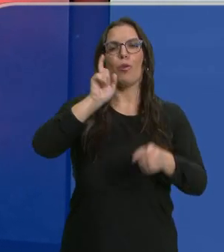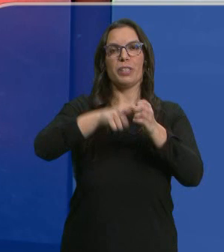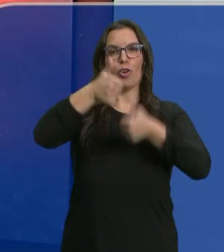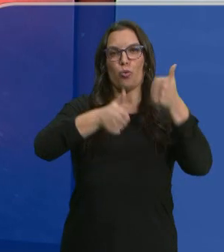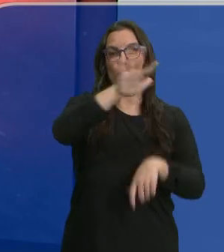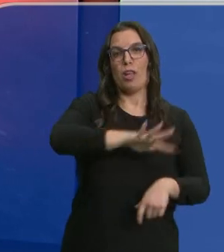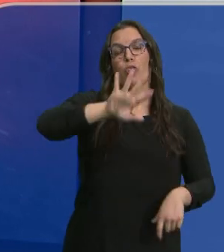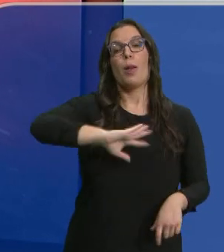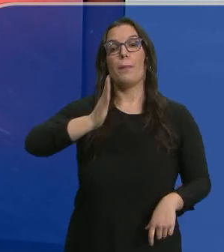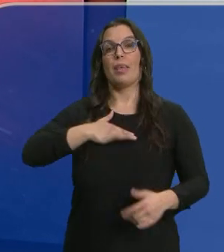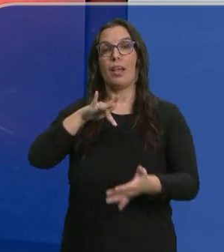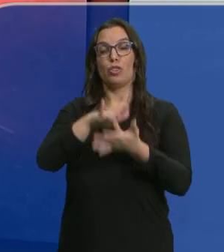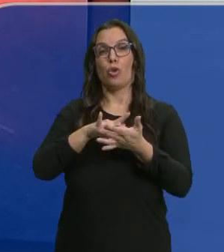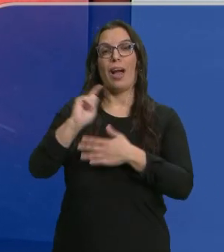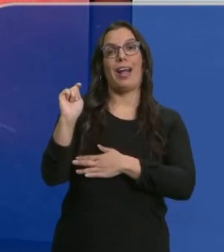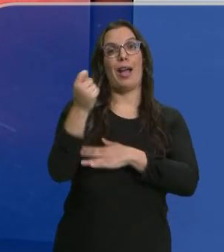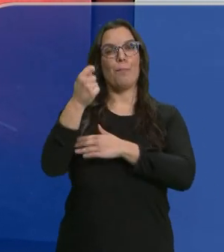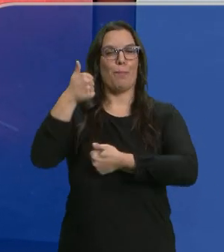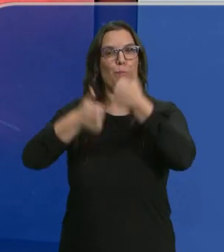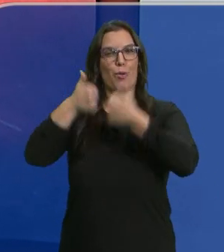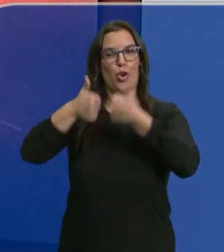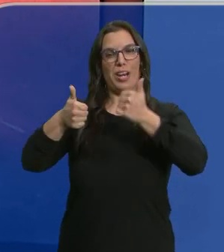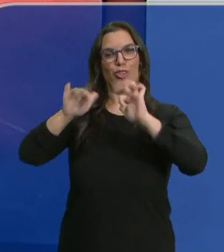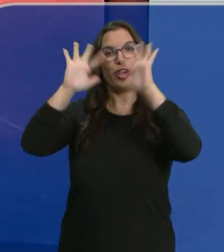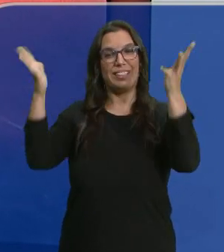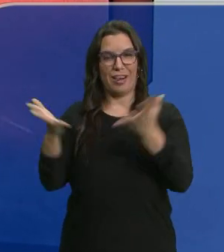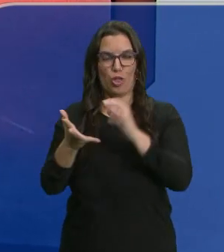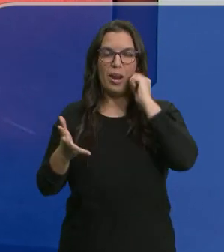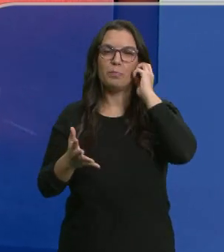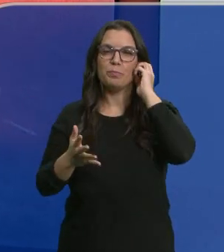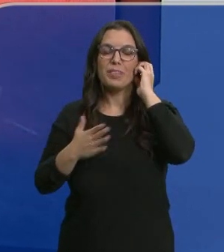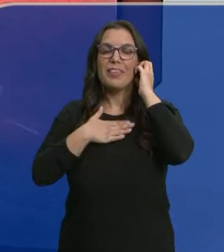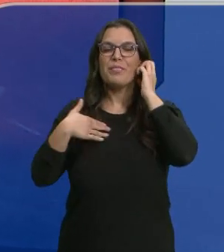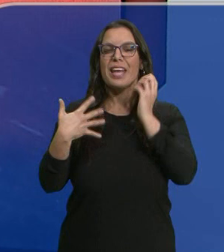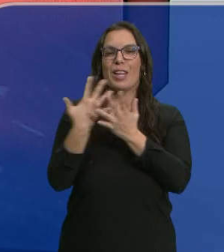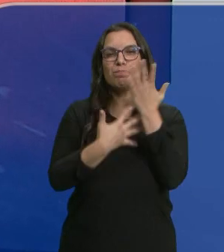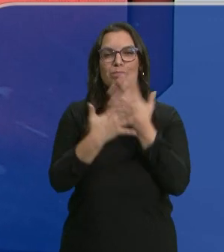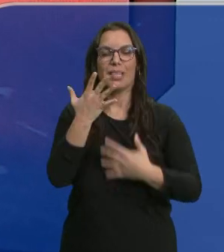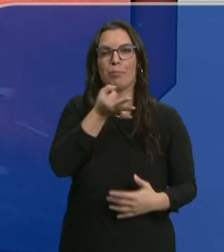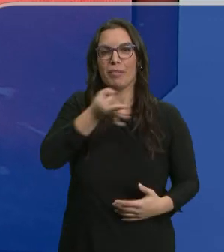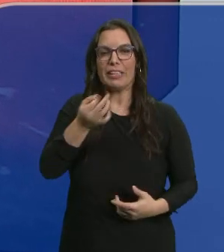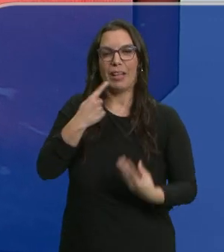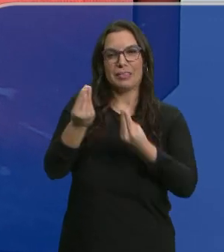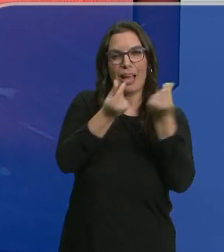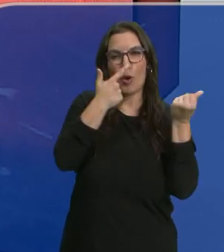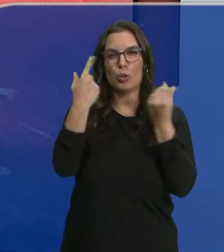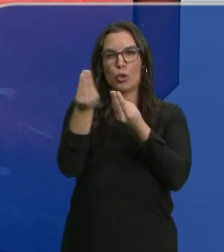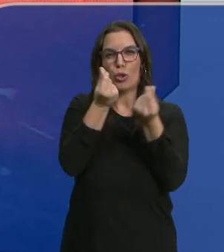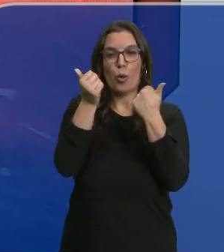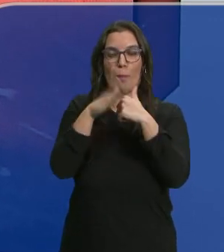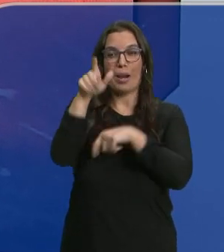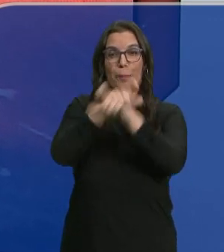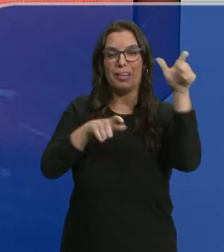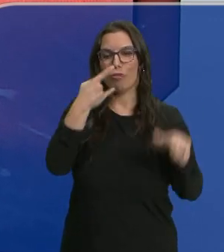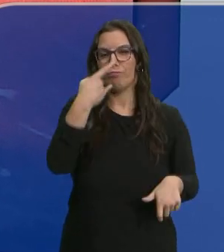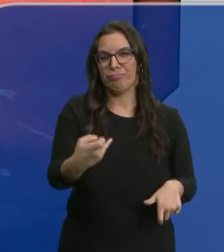nacional y mañana se celebra el campeonato internacional. Buscan la mezcla perfecta de aromas y sabores para conquistar al